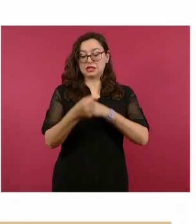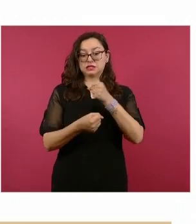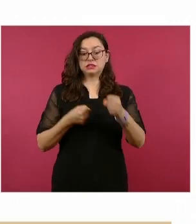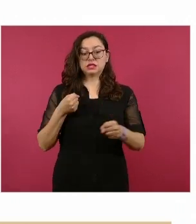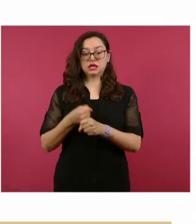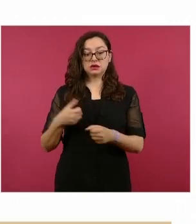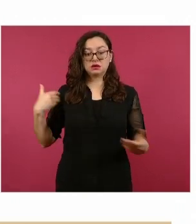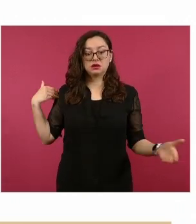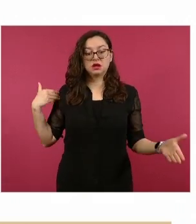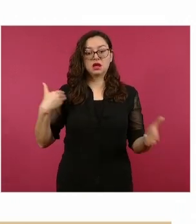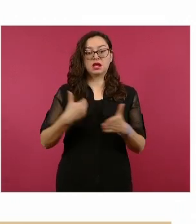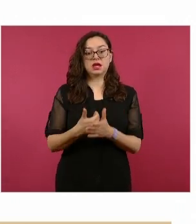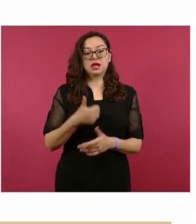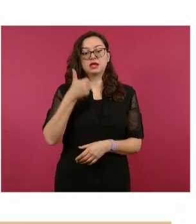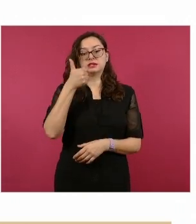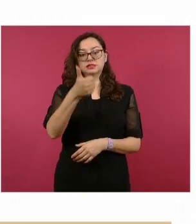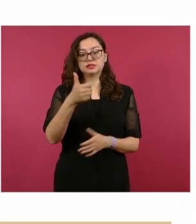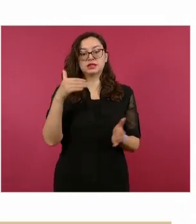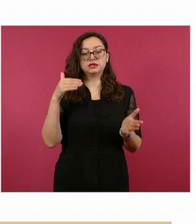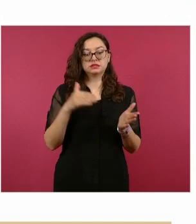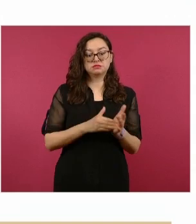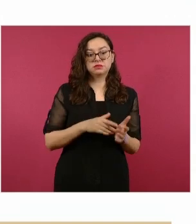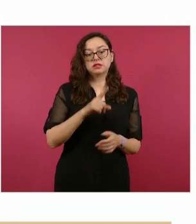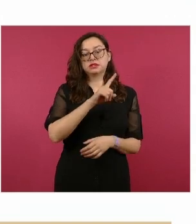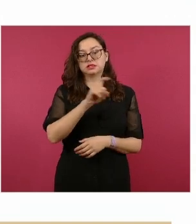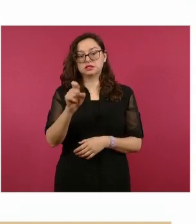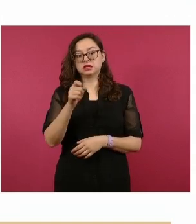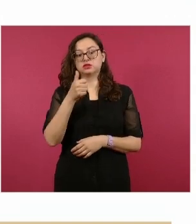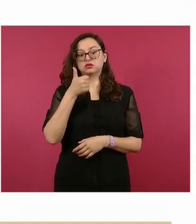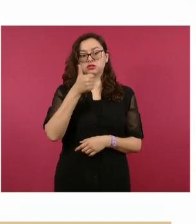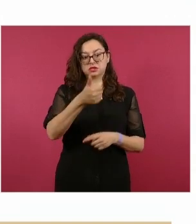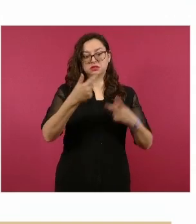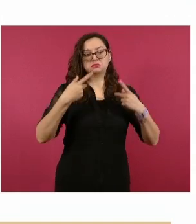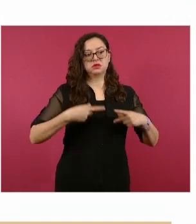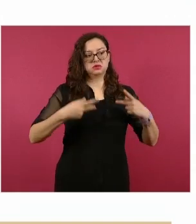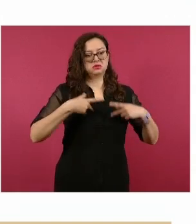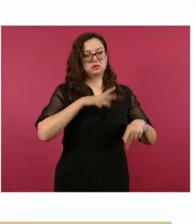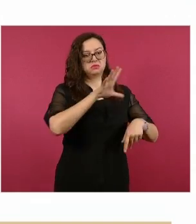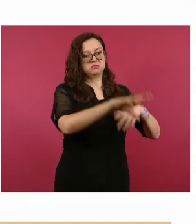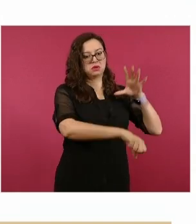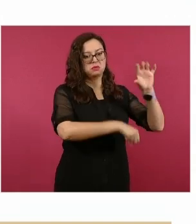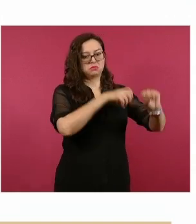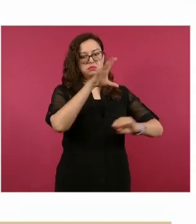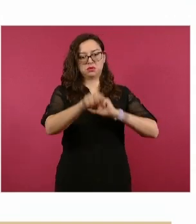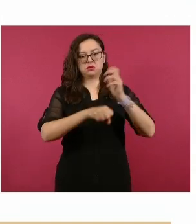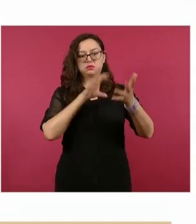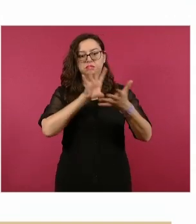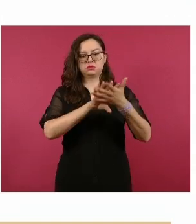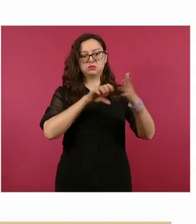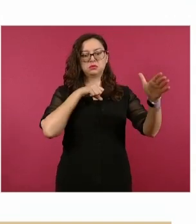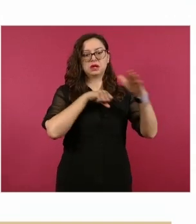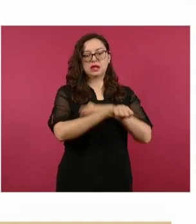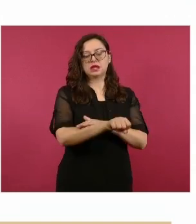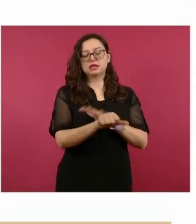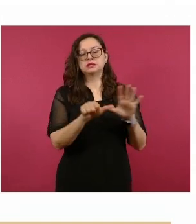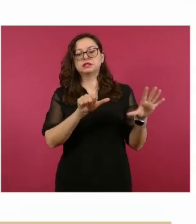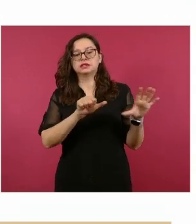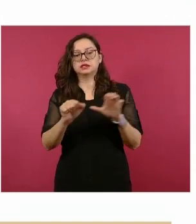administración 6.106 detenidos secuestradores, 671 bandas